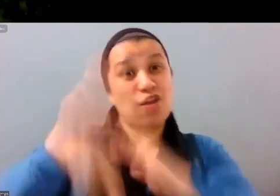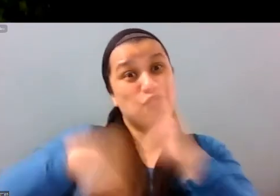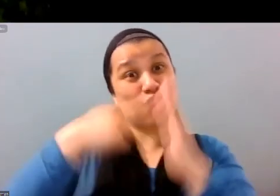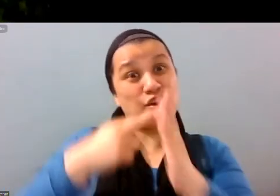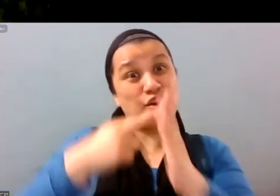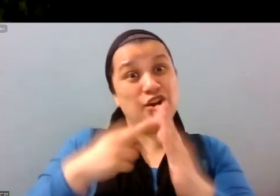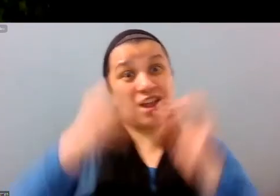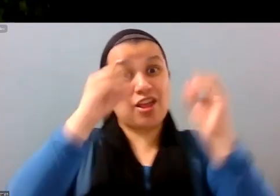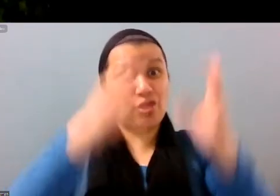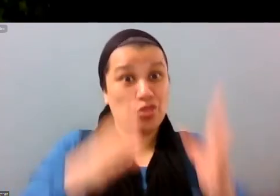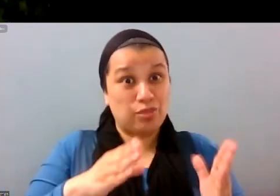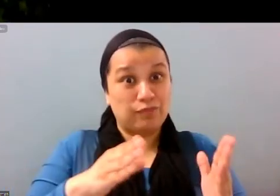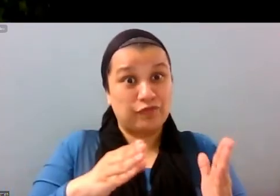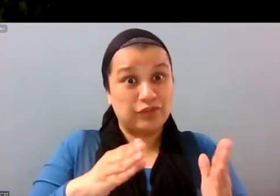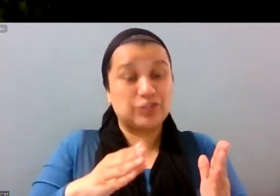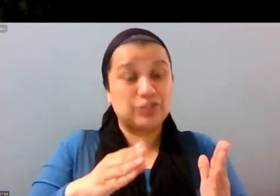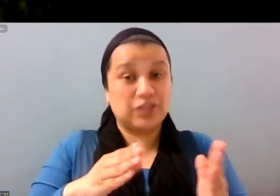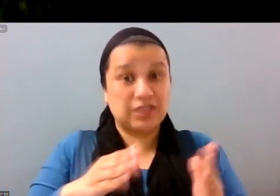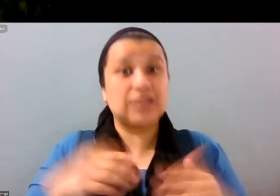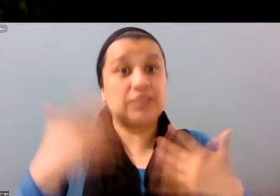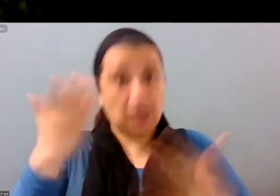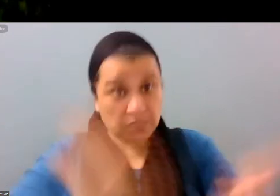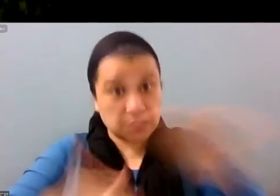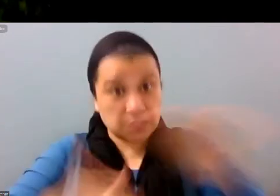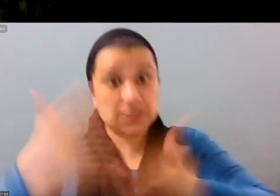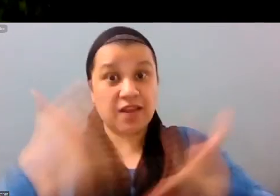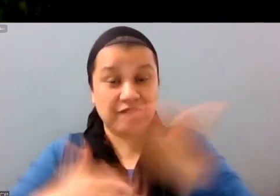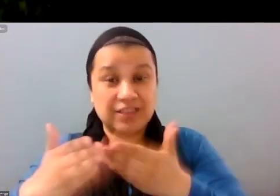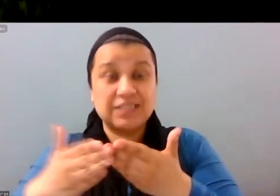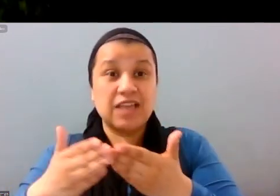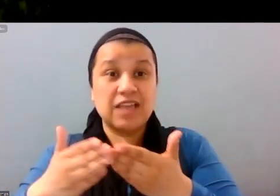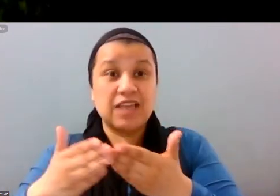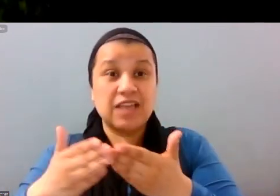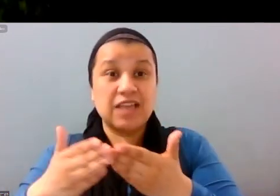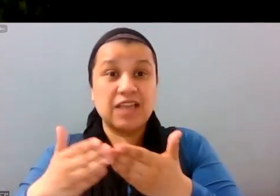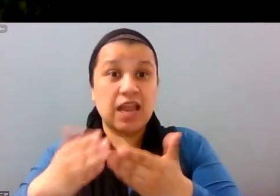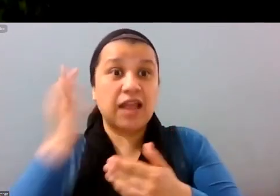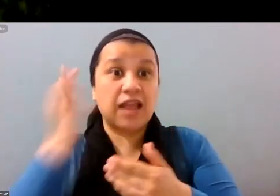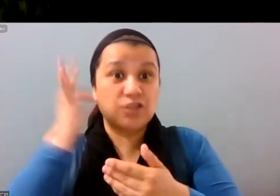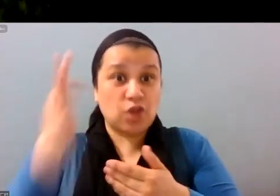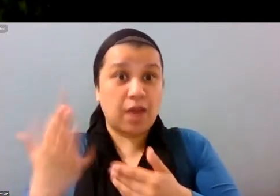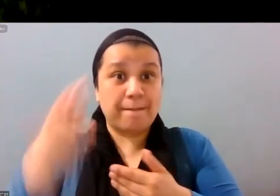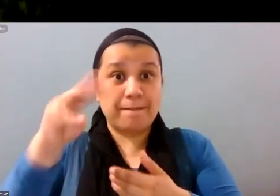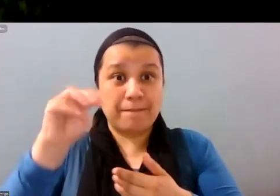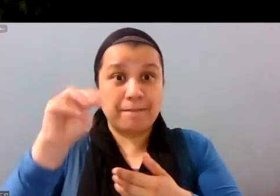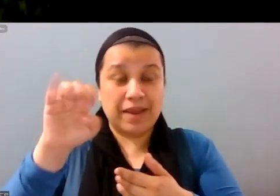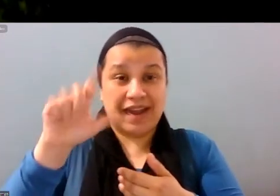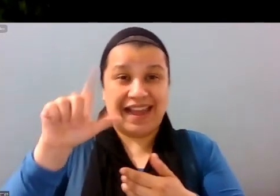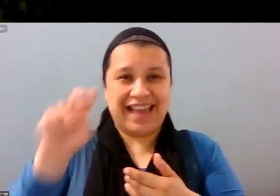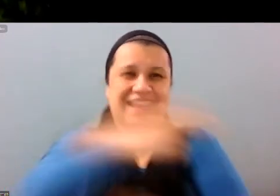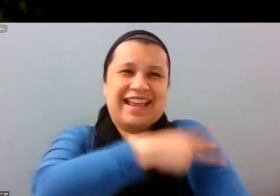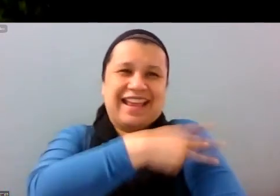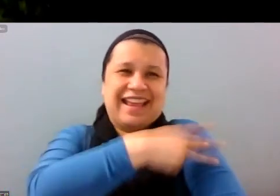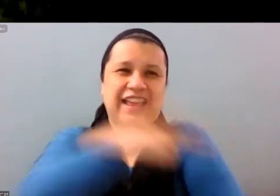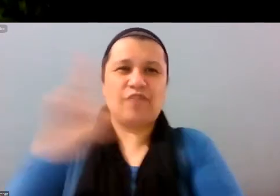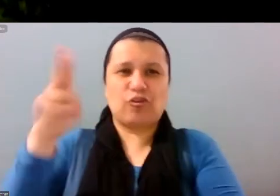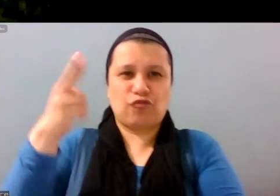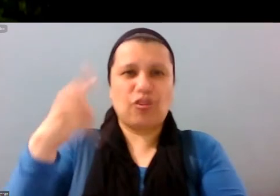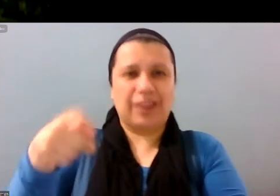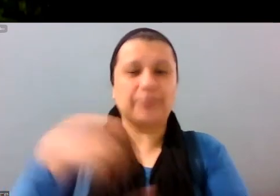la educadora y poner al servicio doña Melania y con el aval estoy segura de mi jefe que está aquí de don Rodrigo este